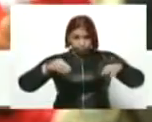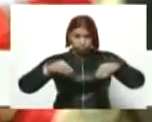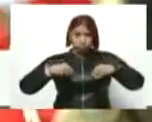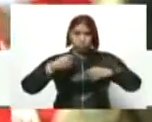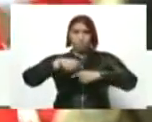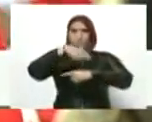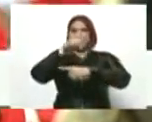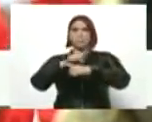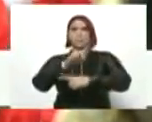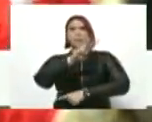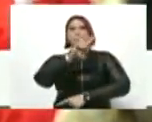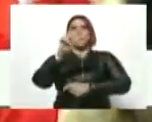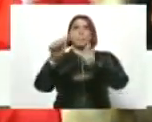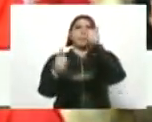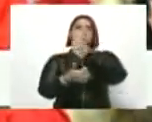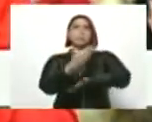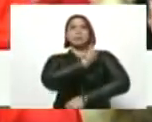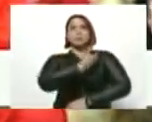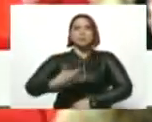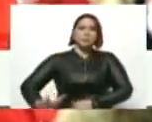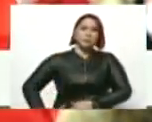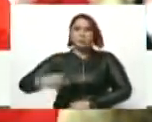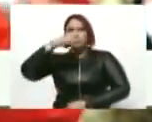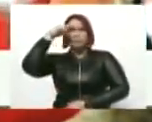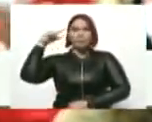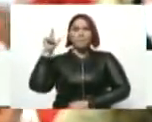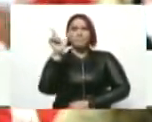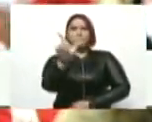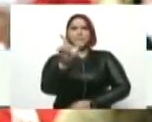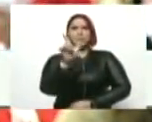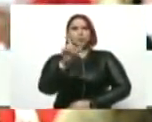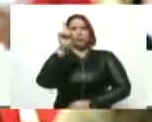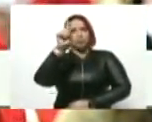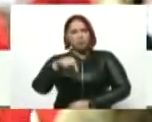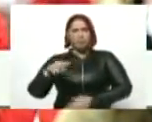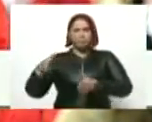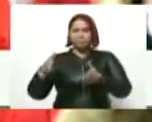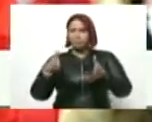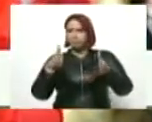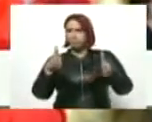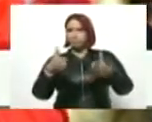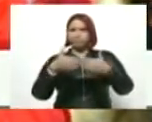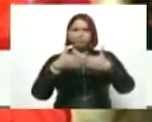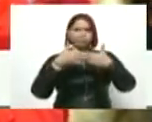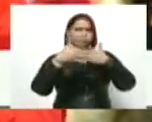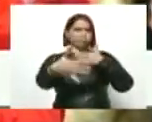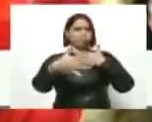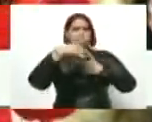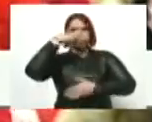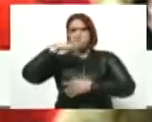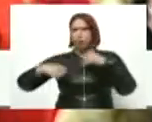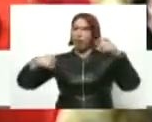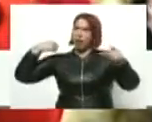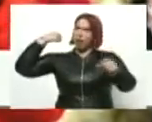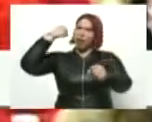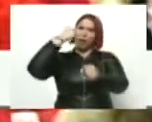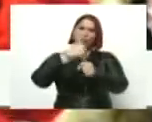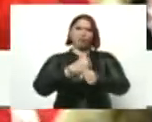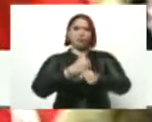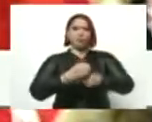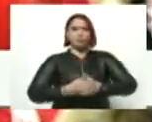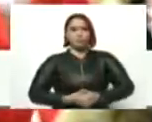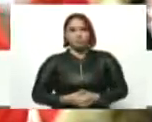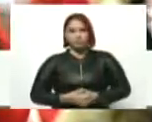primera vicepresidencia de nuestro partido y ha conducido a lo largo de estos años a puerto seguro,